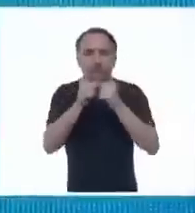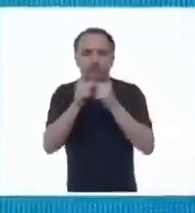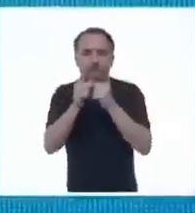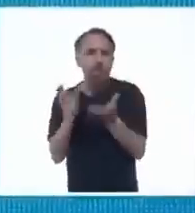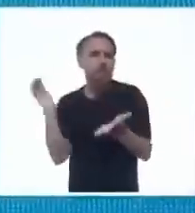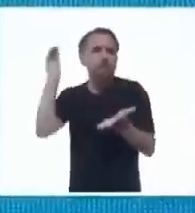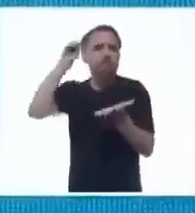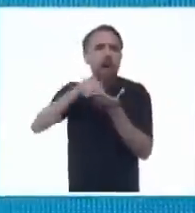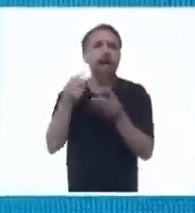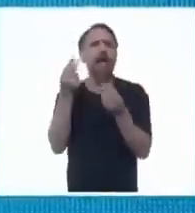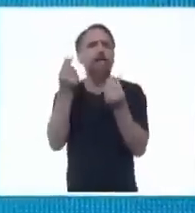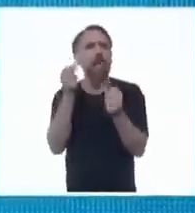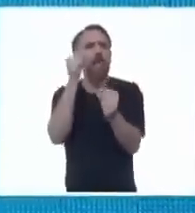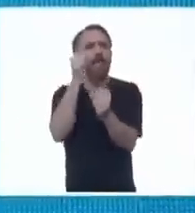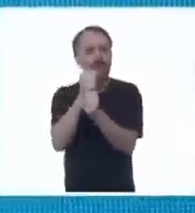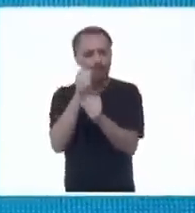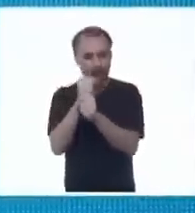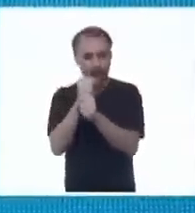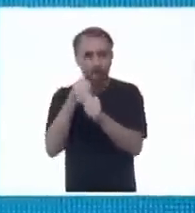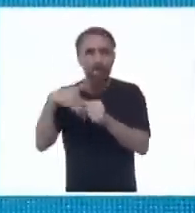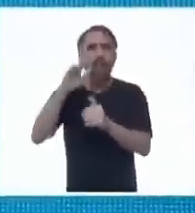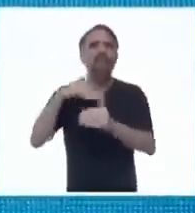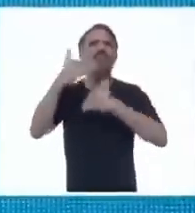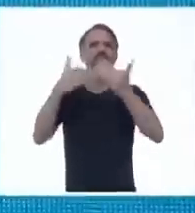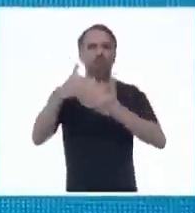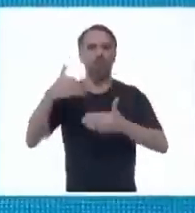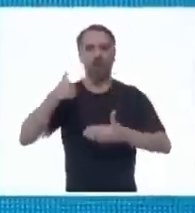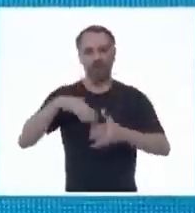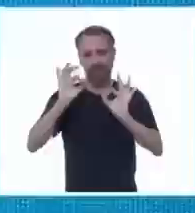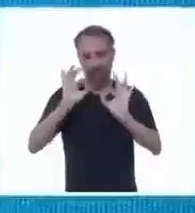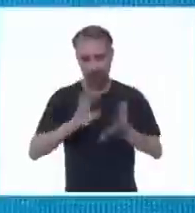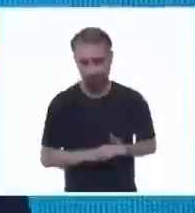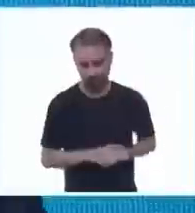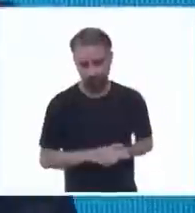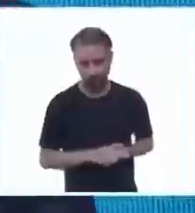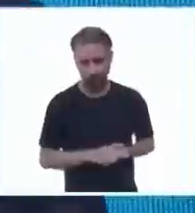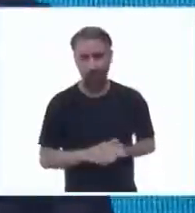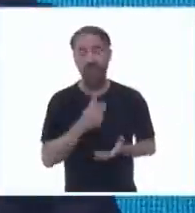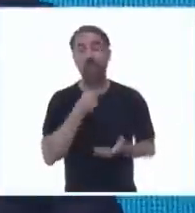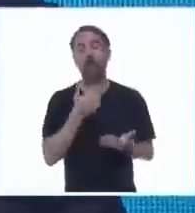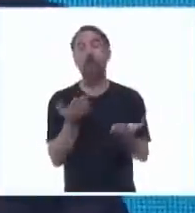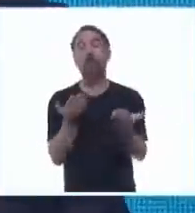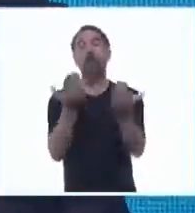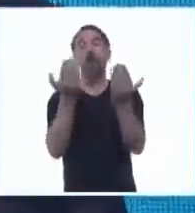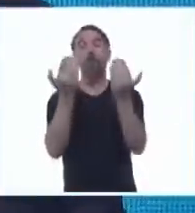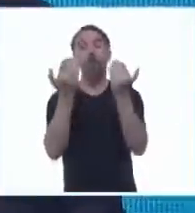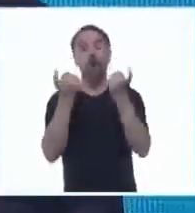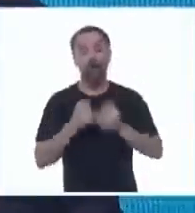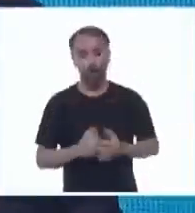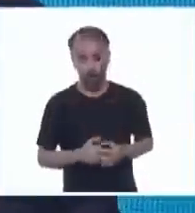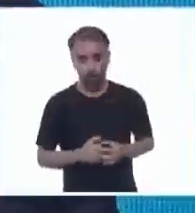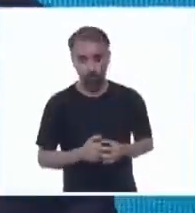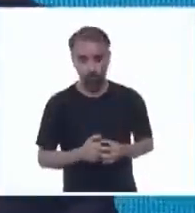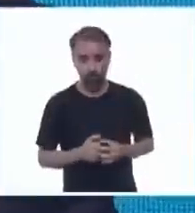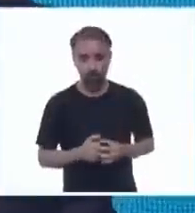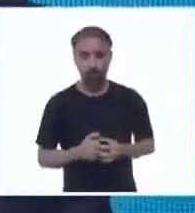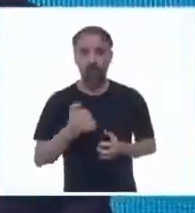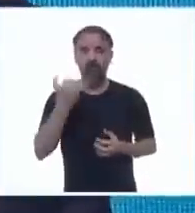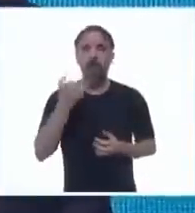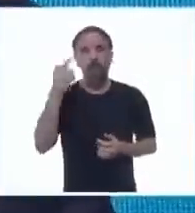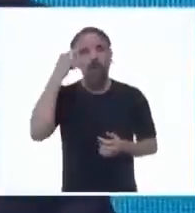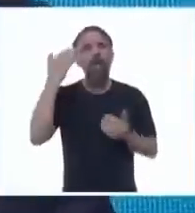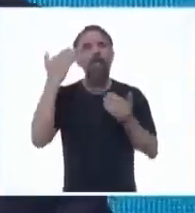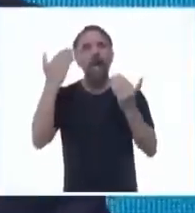trabajo más desarrollo argentino. Quiero convocarlos a que tengamos la